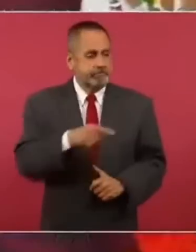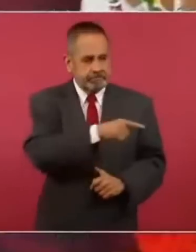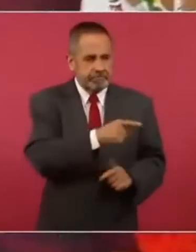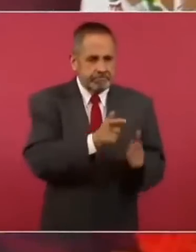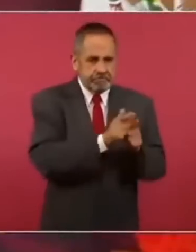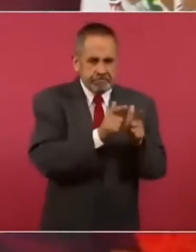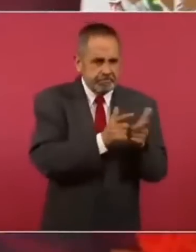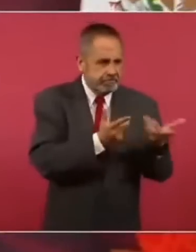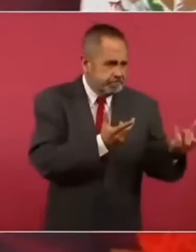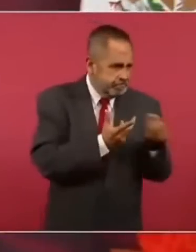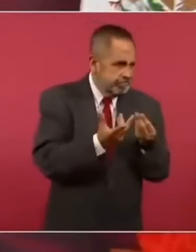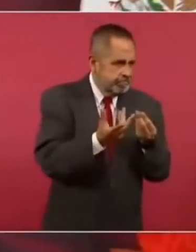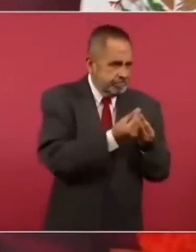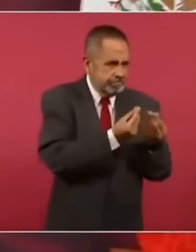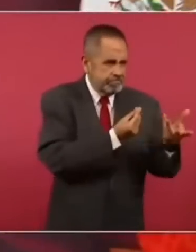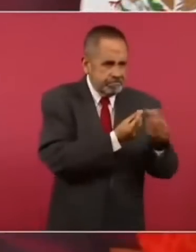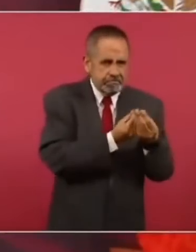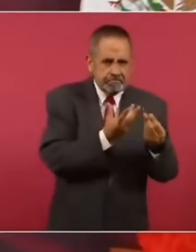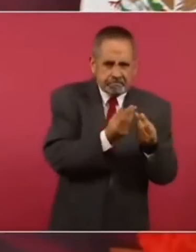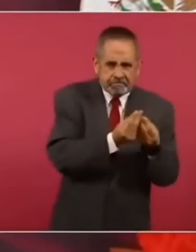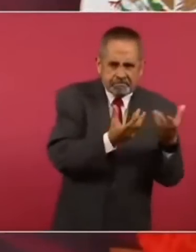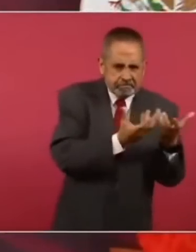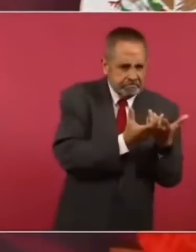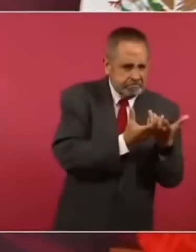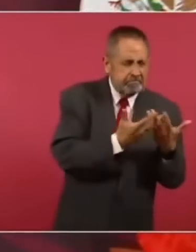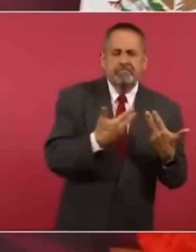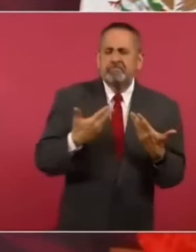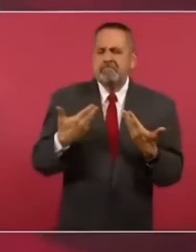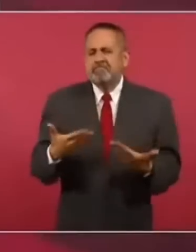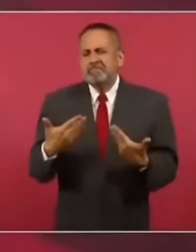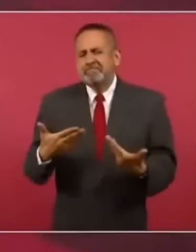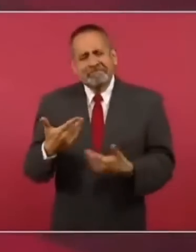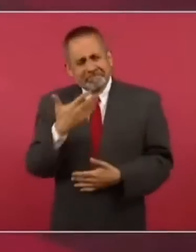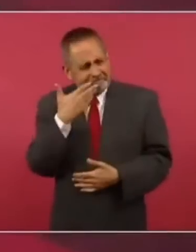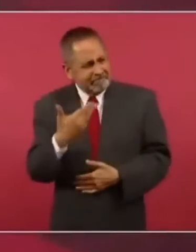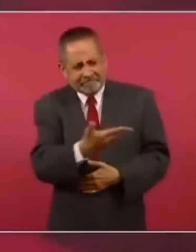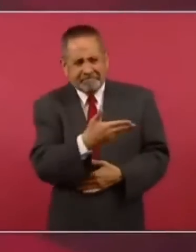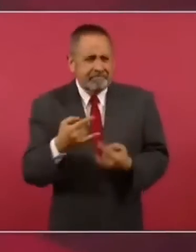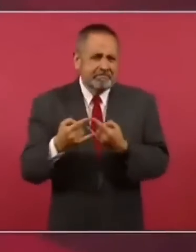agrupando. ¡Qué bueno! Así ha sido la historia siempre.